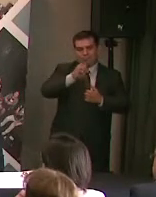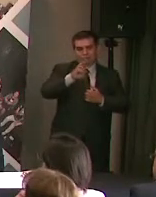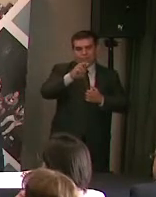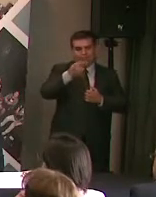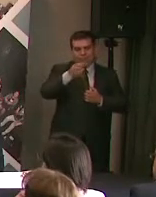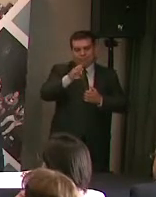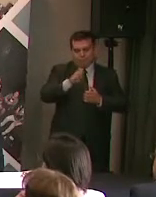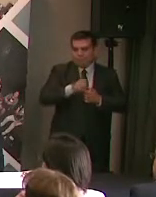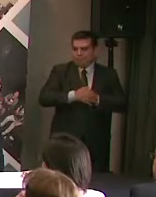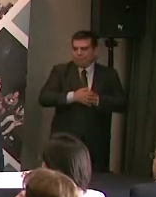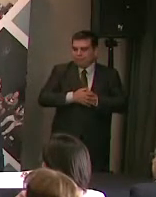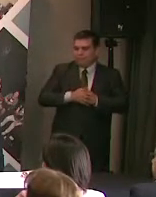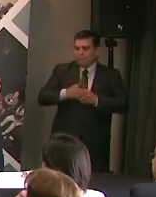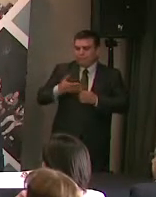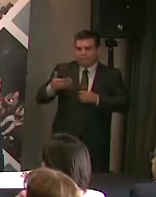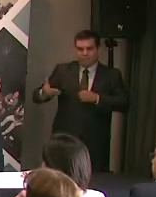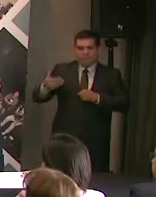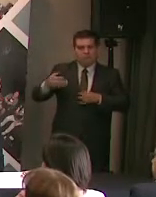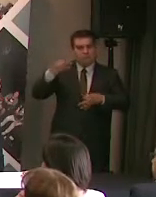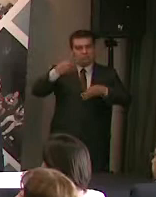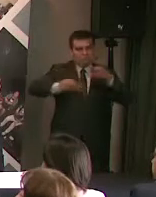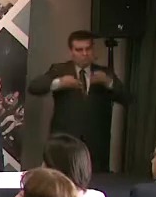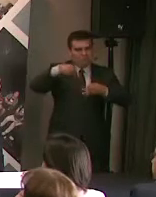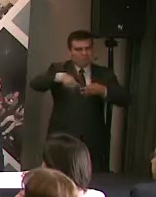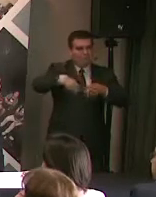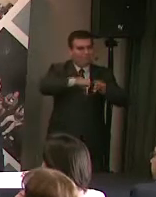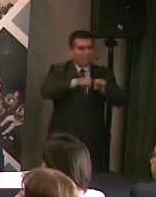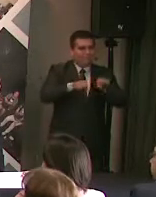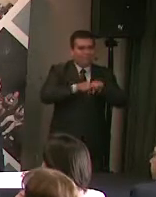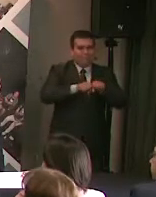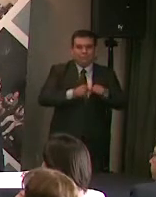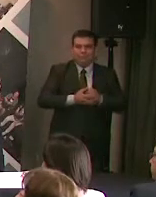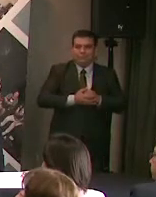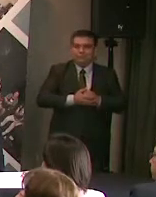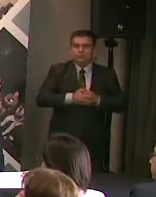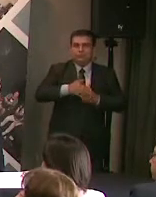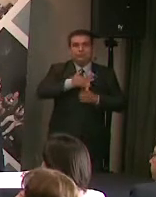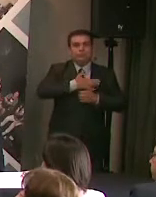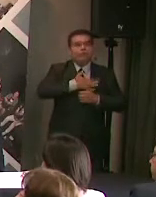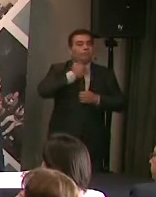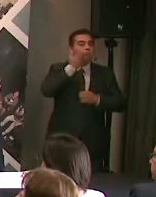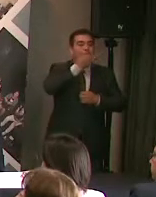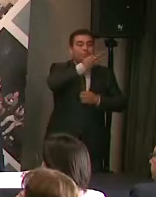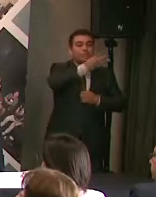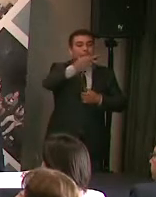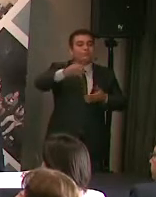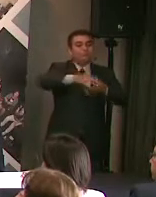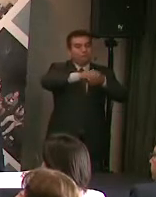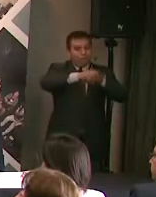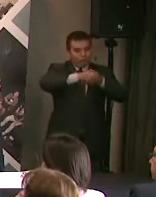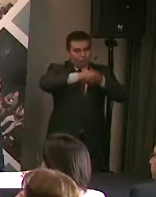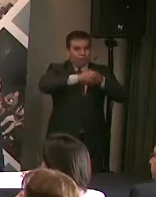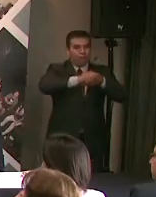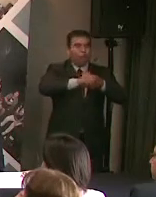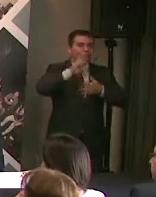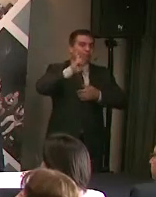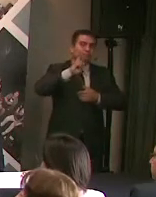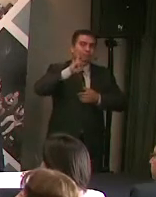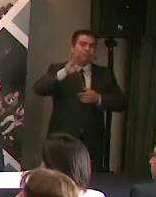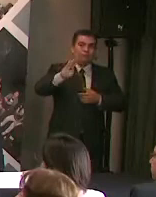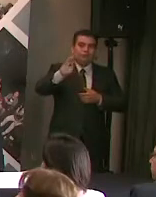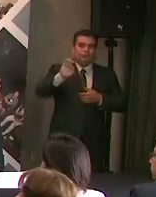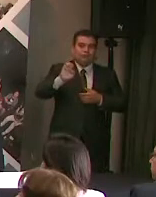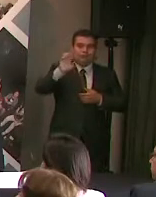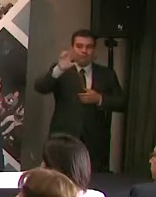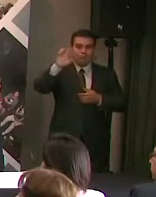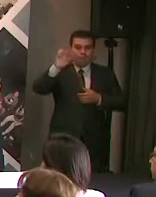Sánchez Cordero Grossman, también magistrado de esta sala. Les transmito los saludos de nuestra representante, la señora Belén Sanz, quien